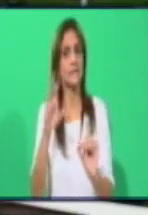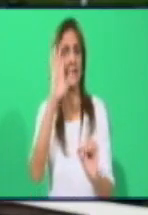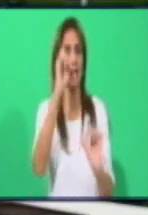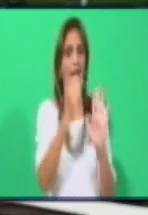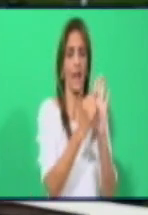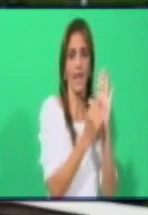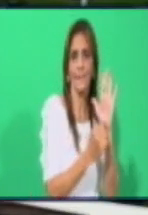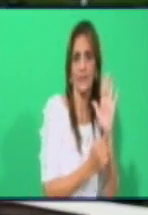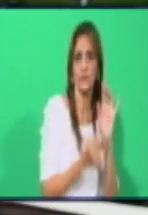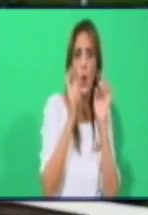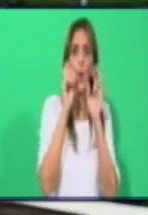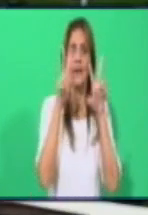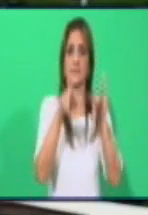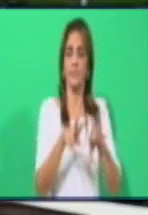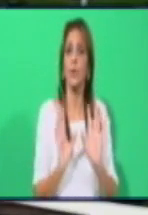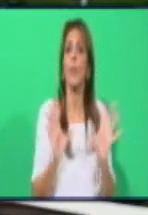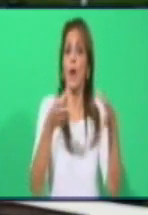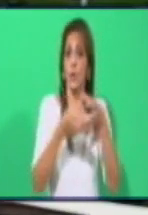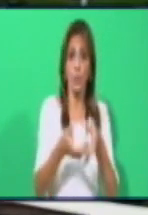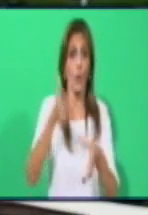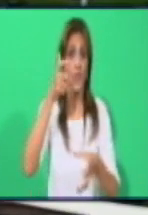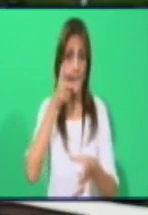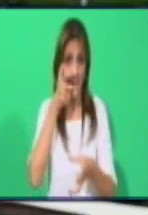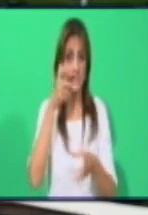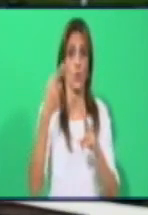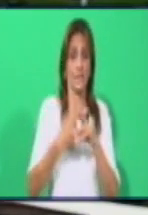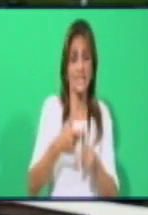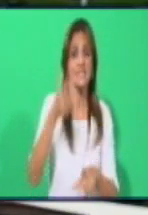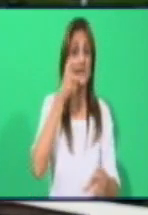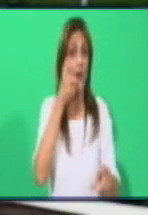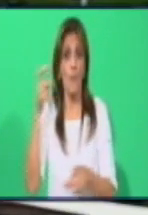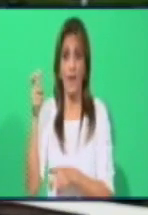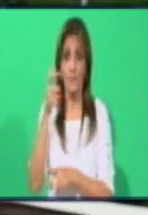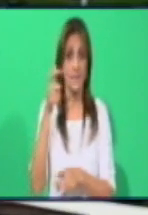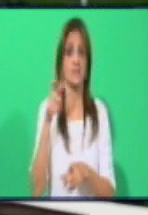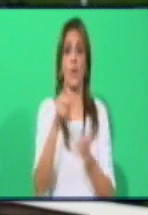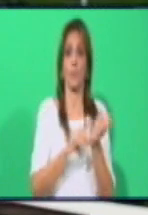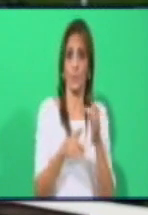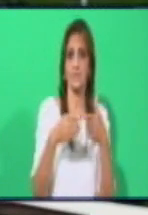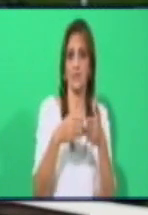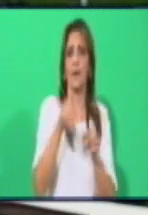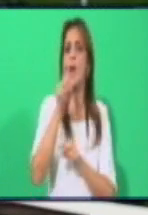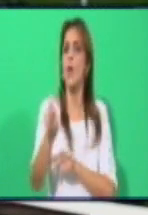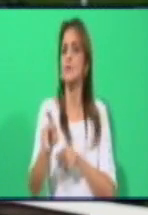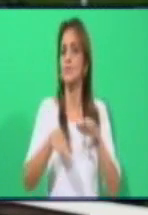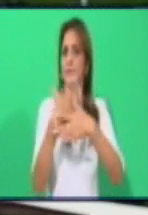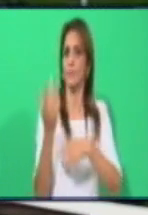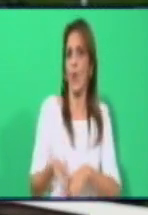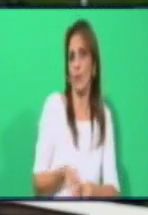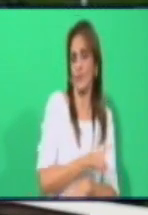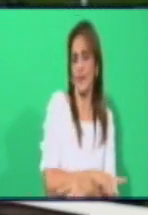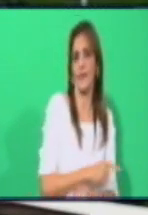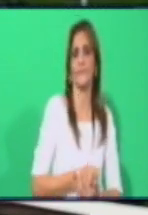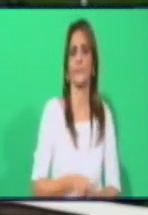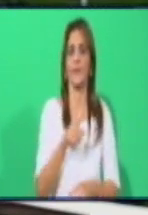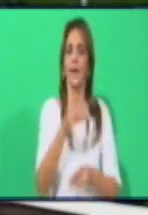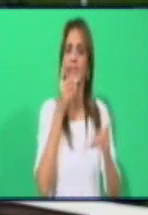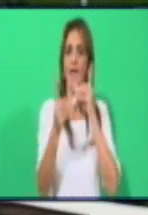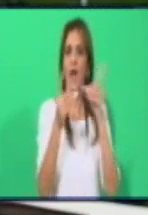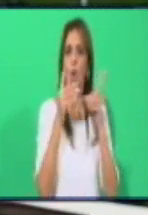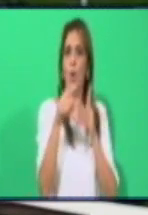evidencias que fueron detectados por el Grupo de Inspección y Supervisión en Granma en las últimas jornadas. Vamos al diálogo con el compañero Héctor Cordero